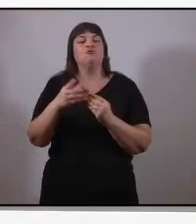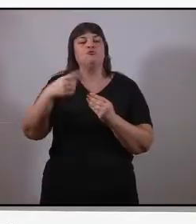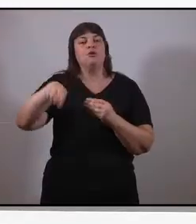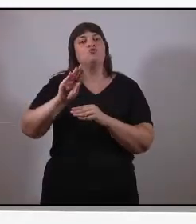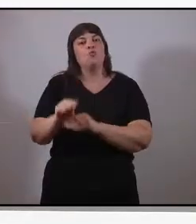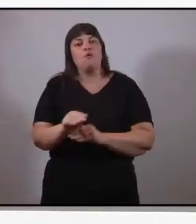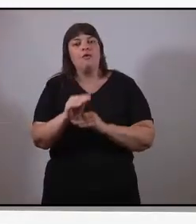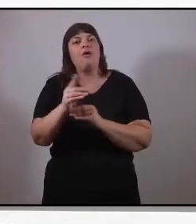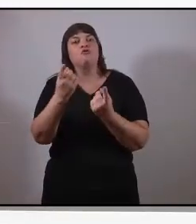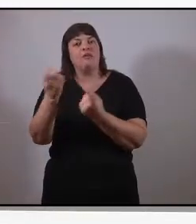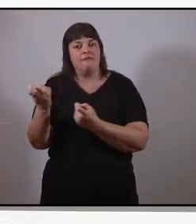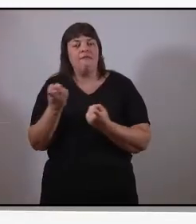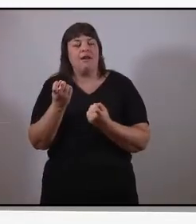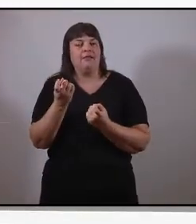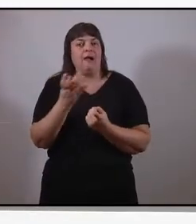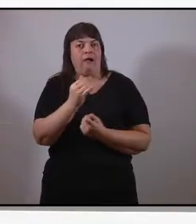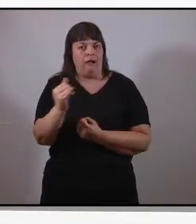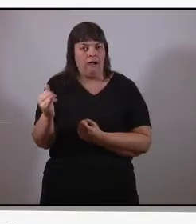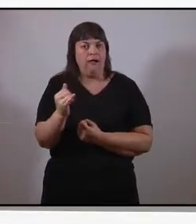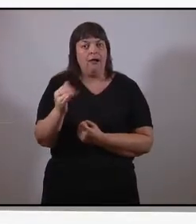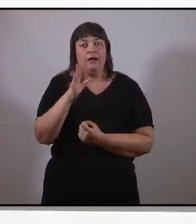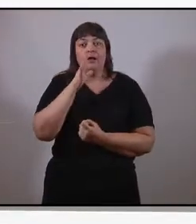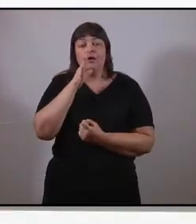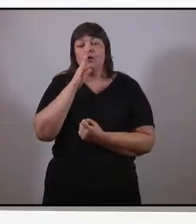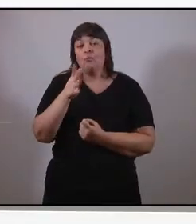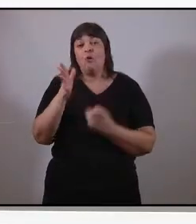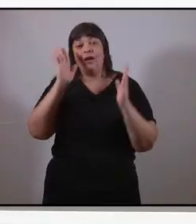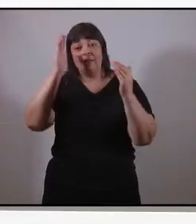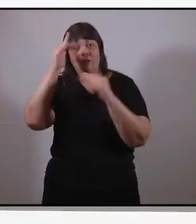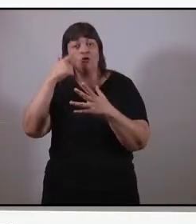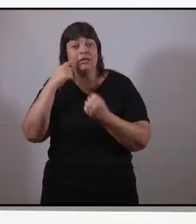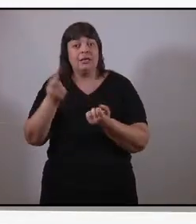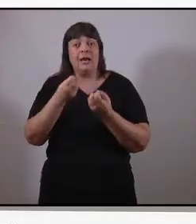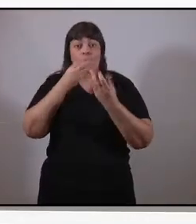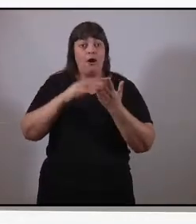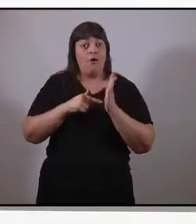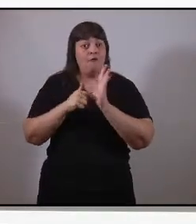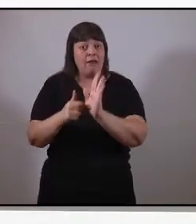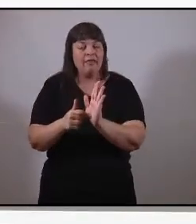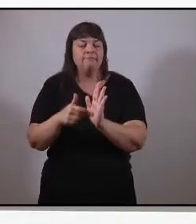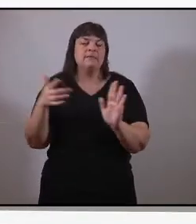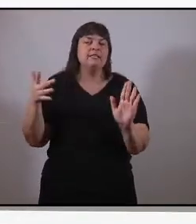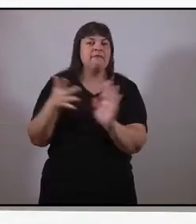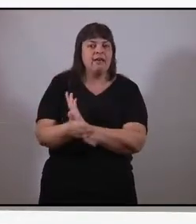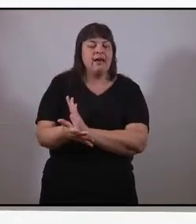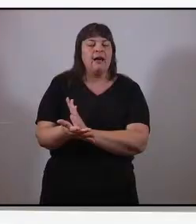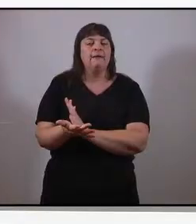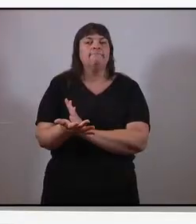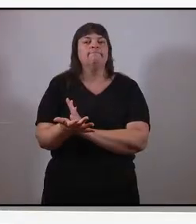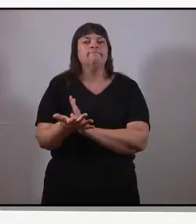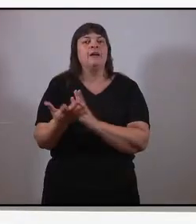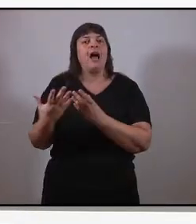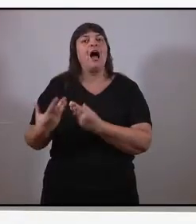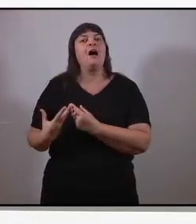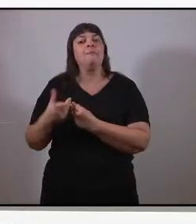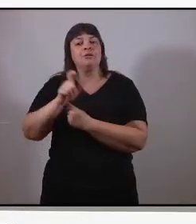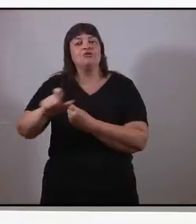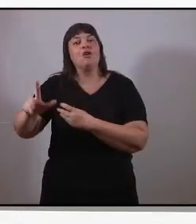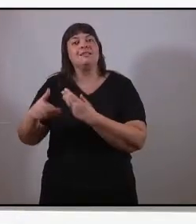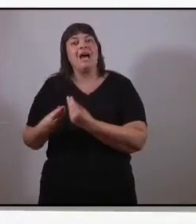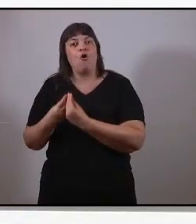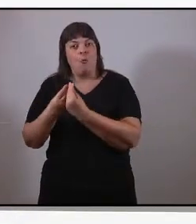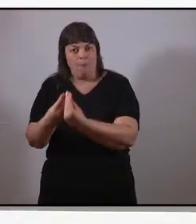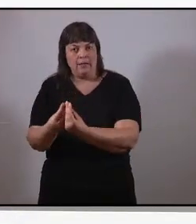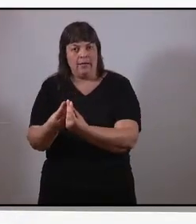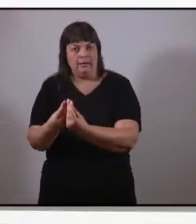cuidados necesarios, porque ofrecer una buena atención sanitaria también significa acompañar a las personas